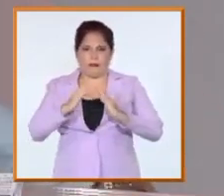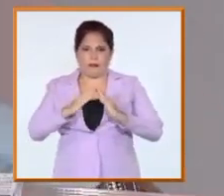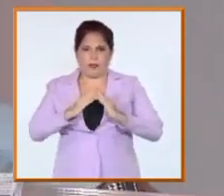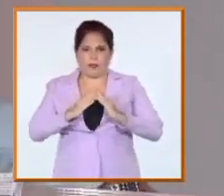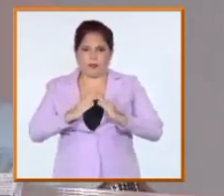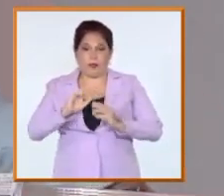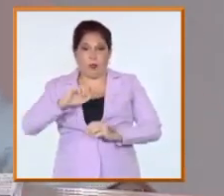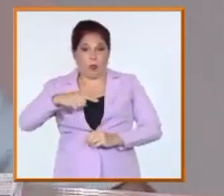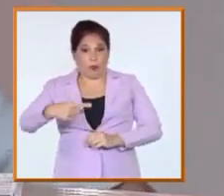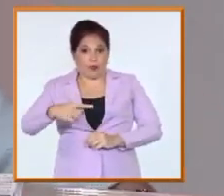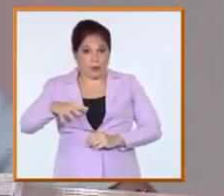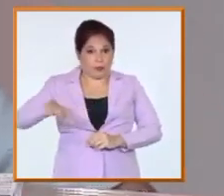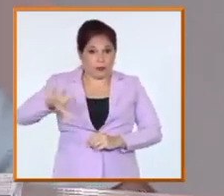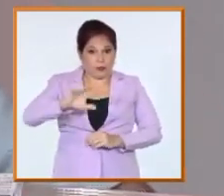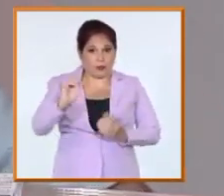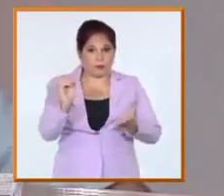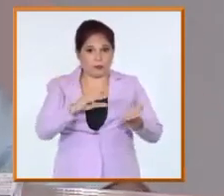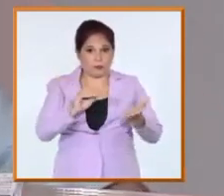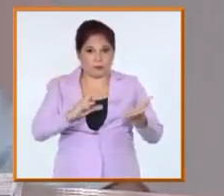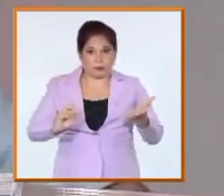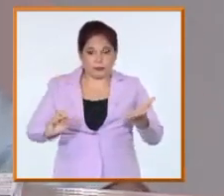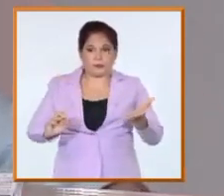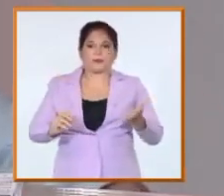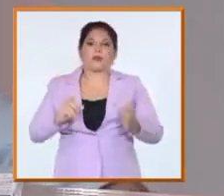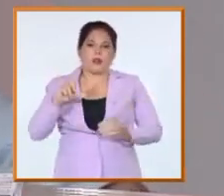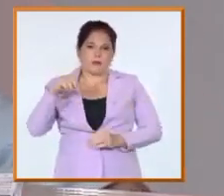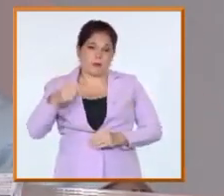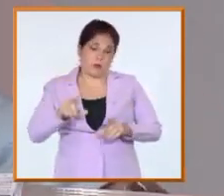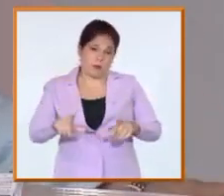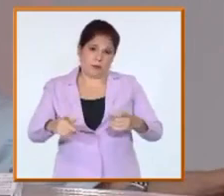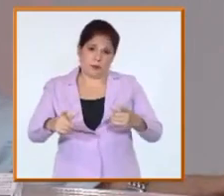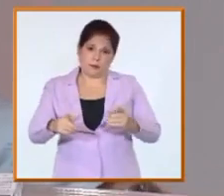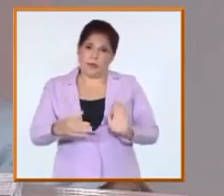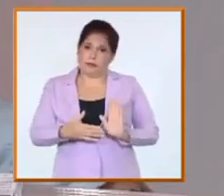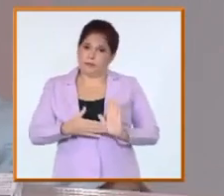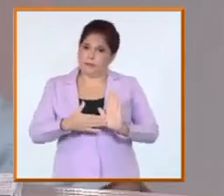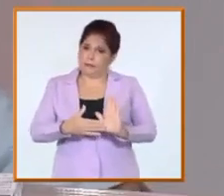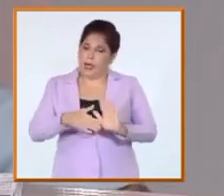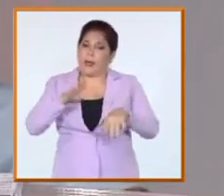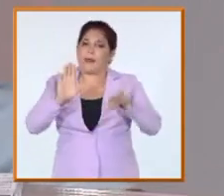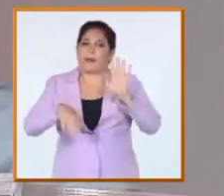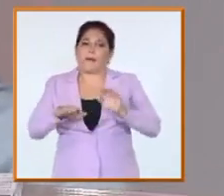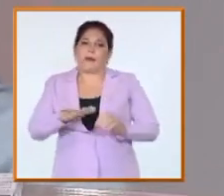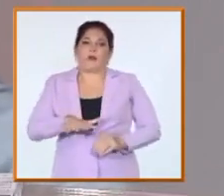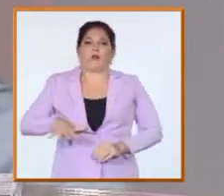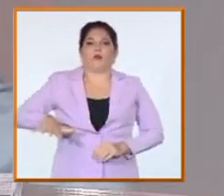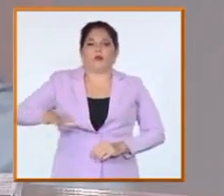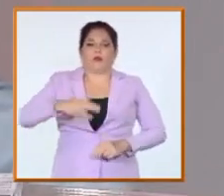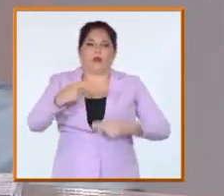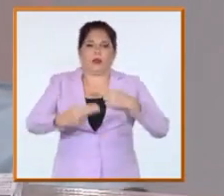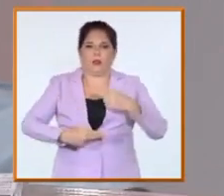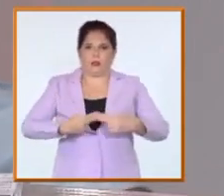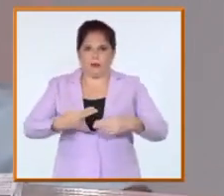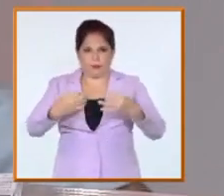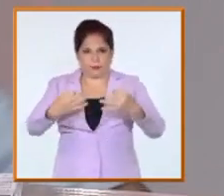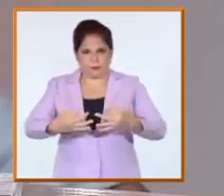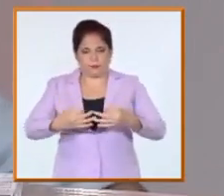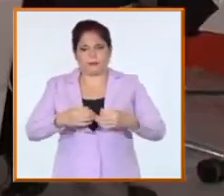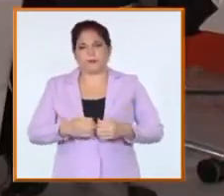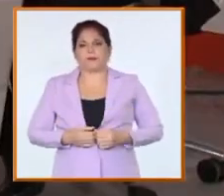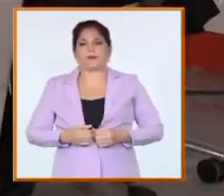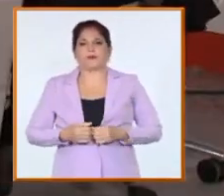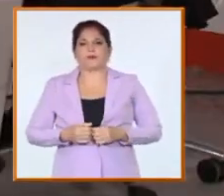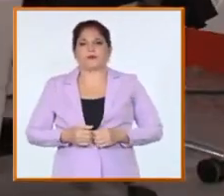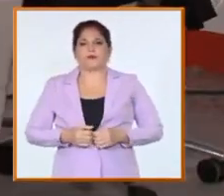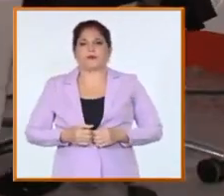se incorporarán a la ley lo que yo pongan de acuerdo a las cosas que estamos trazando las políticas de la vivienda en el